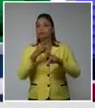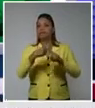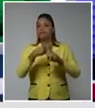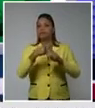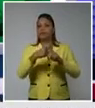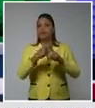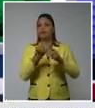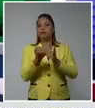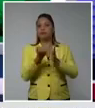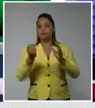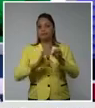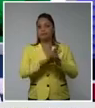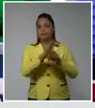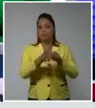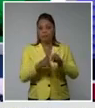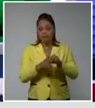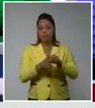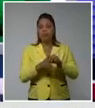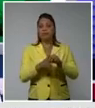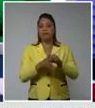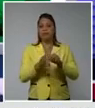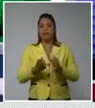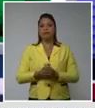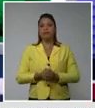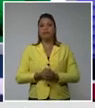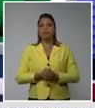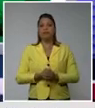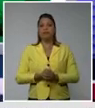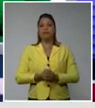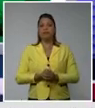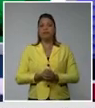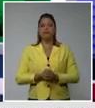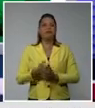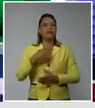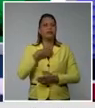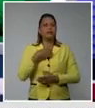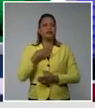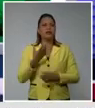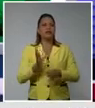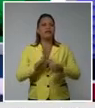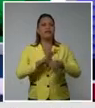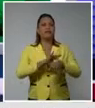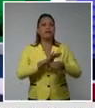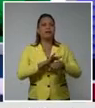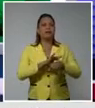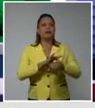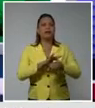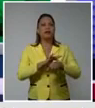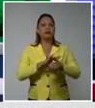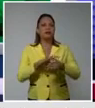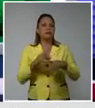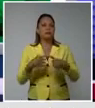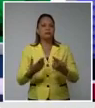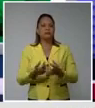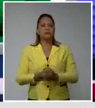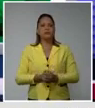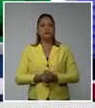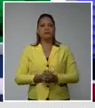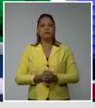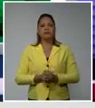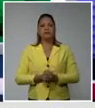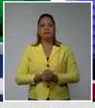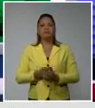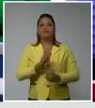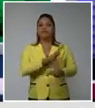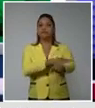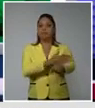diagnosticado previamente y que tenía como antecedentes de enfermedad una